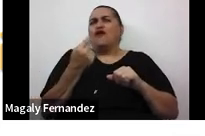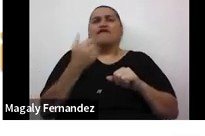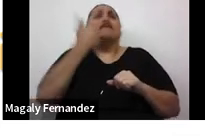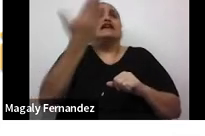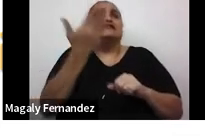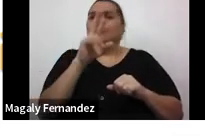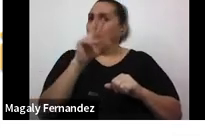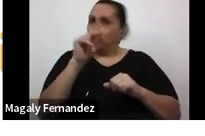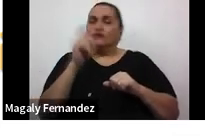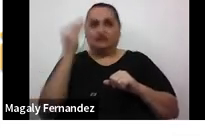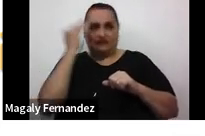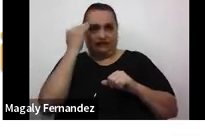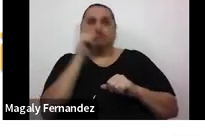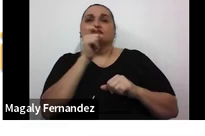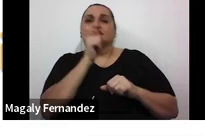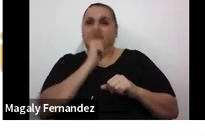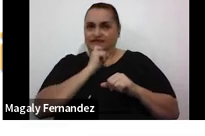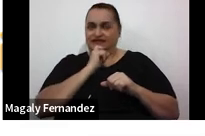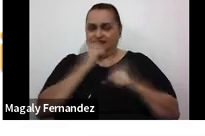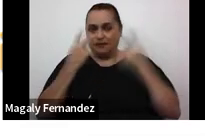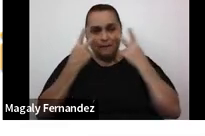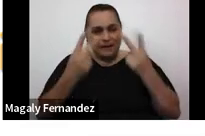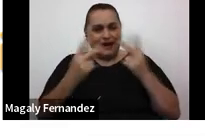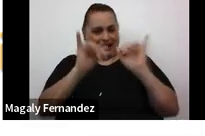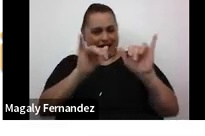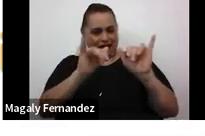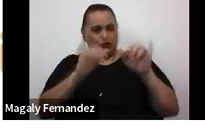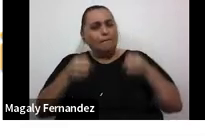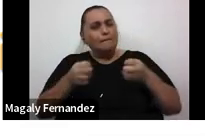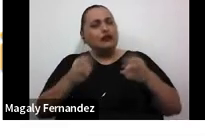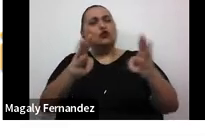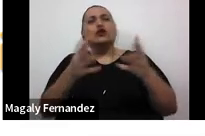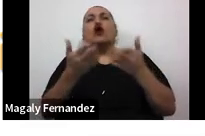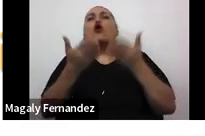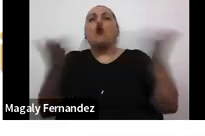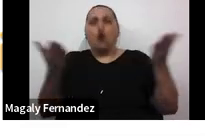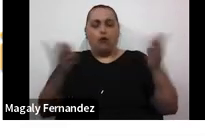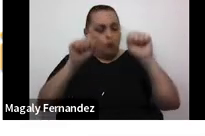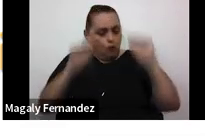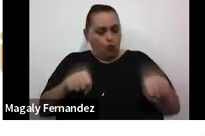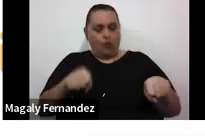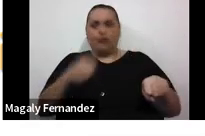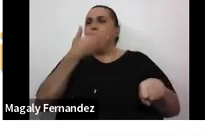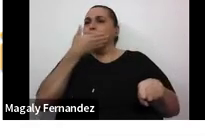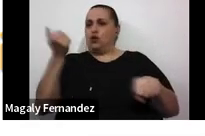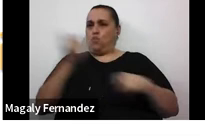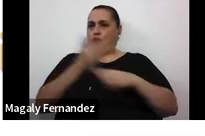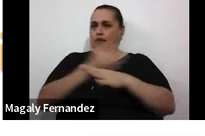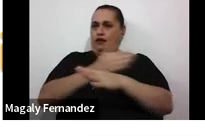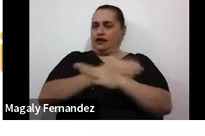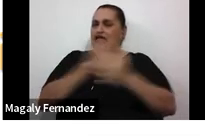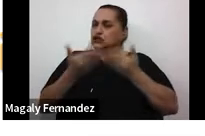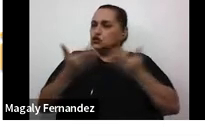no es ver eso en la metodología Cómo podemos mejorar en los instrumentos